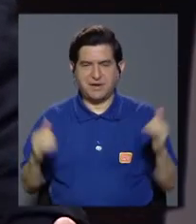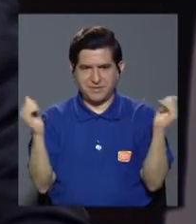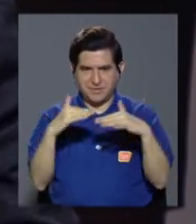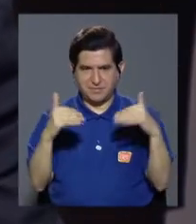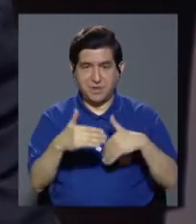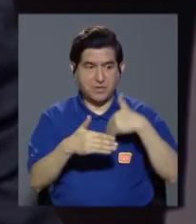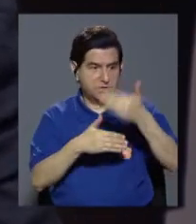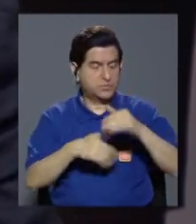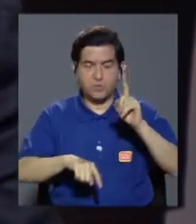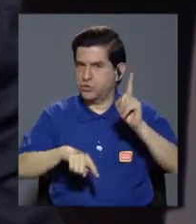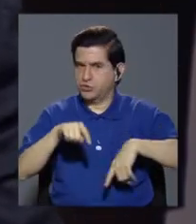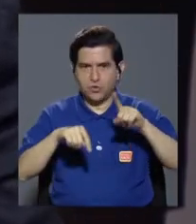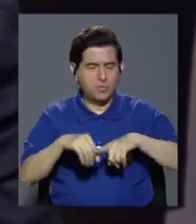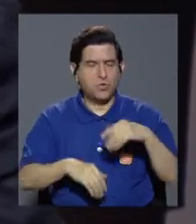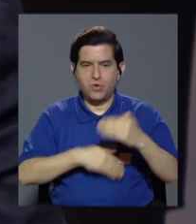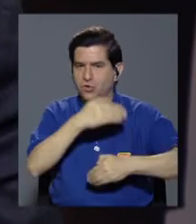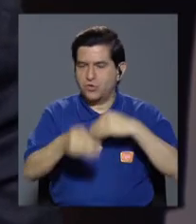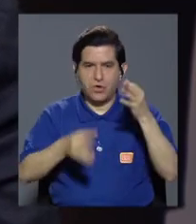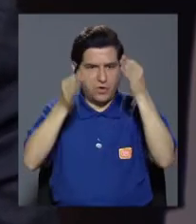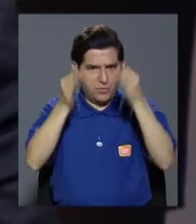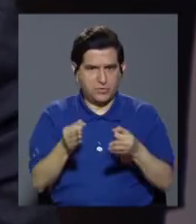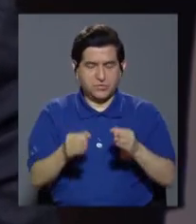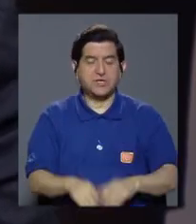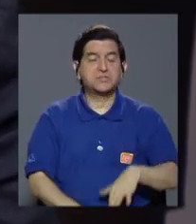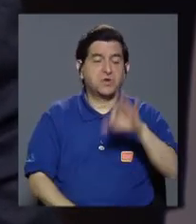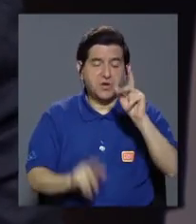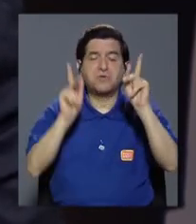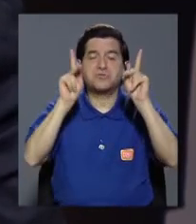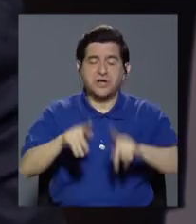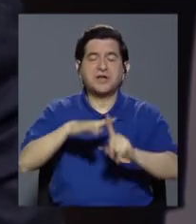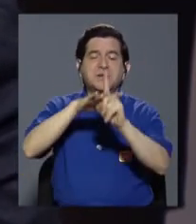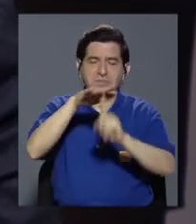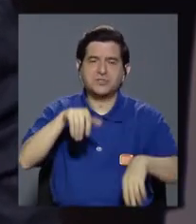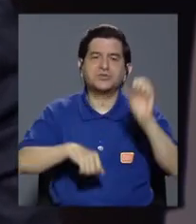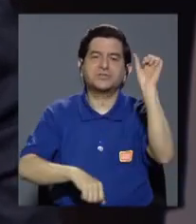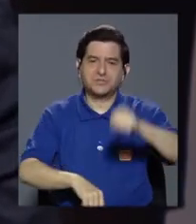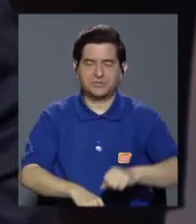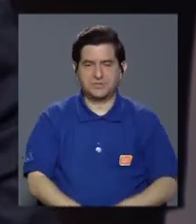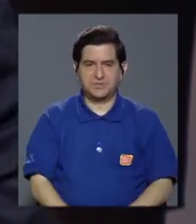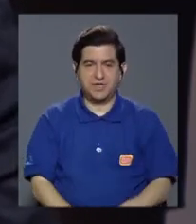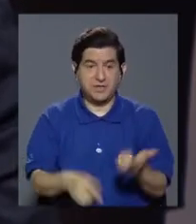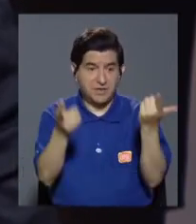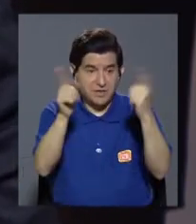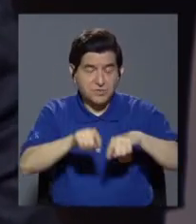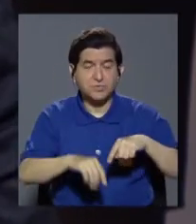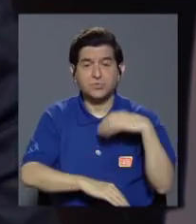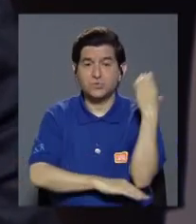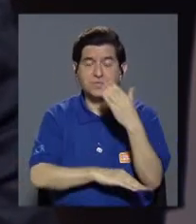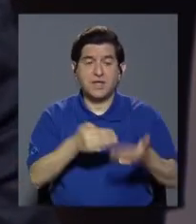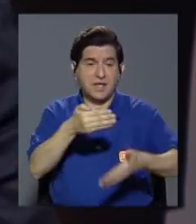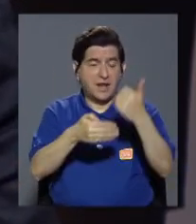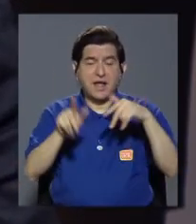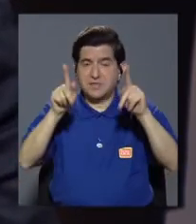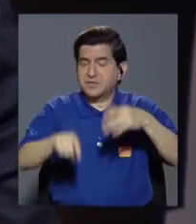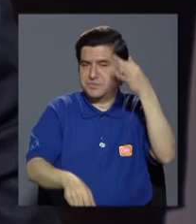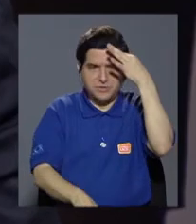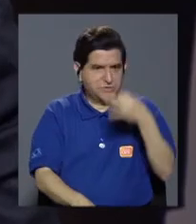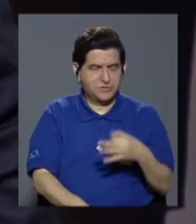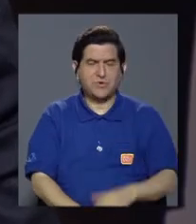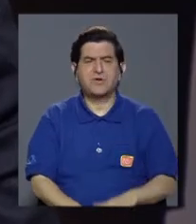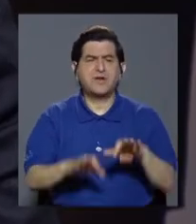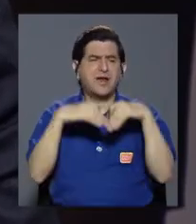utilizar los impresores judiciales podamos encontrar dónde están los desaparecidos de hecho incluso están sucediendo en colombia cosas que antes nadie se imaginaba